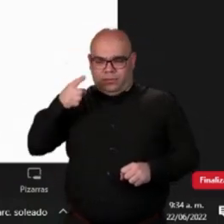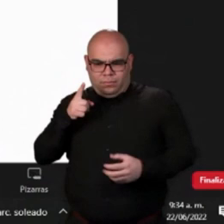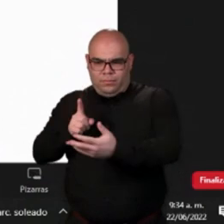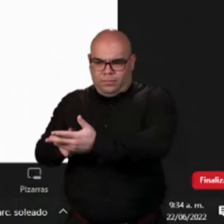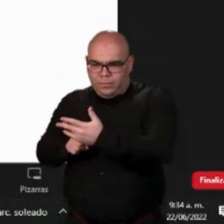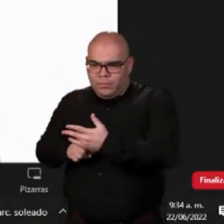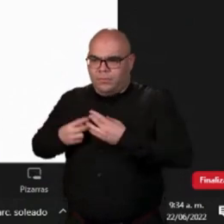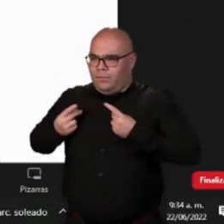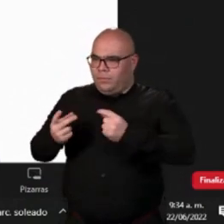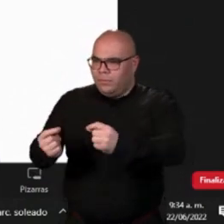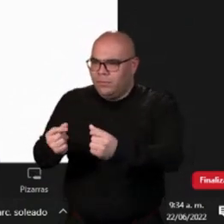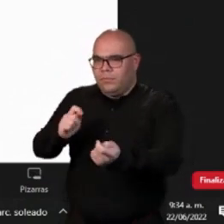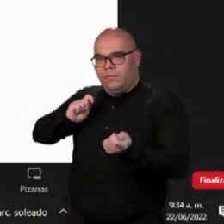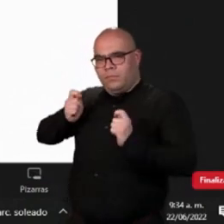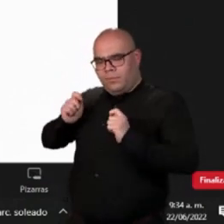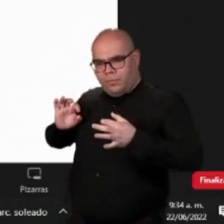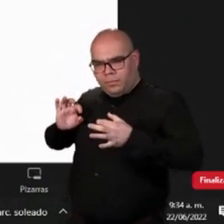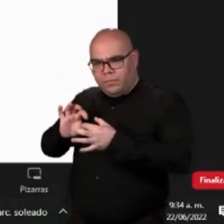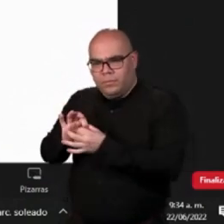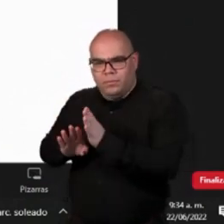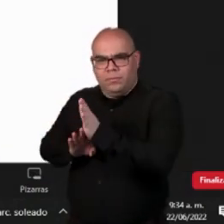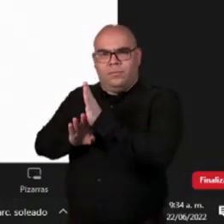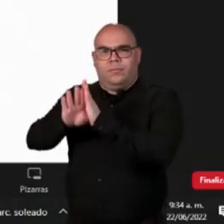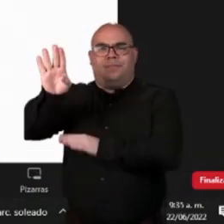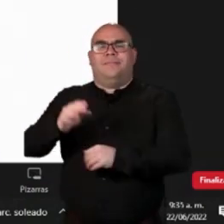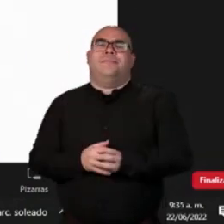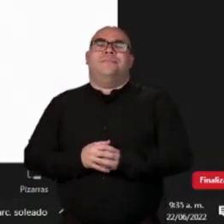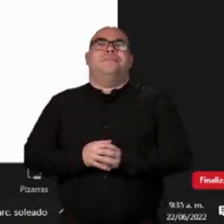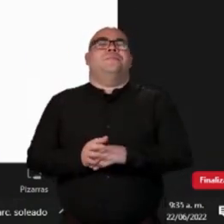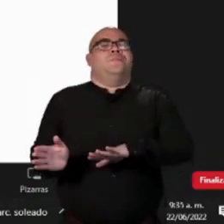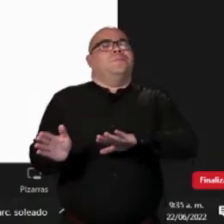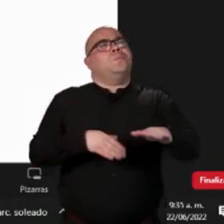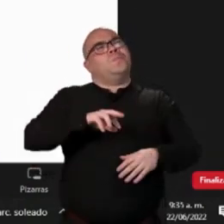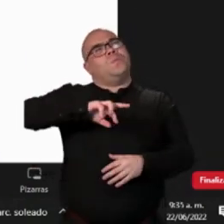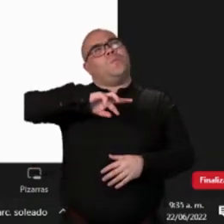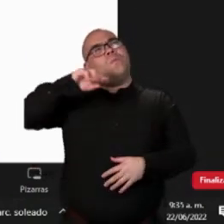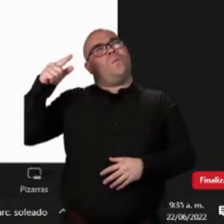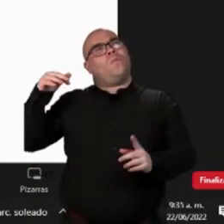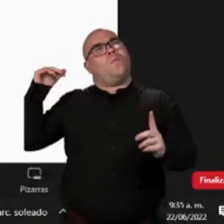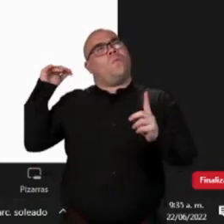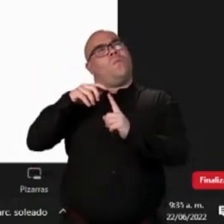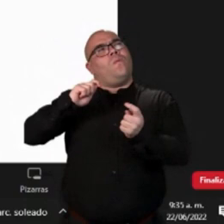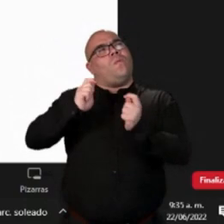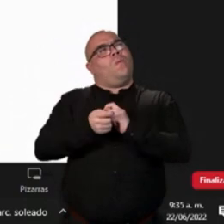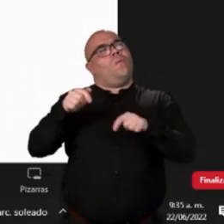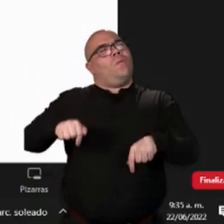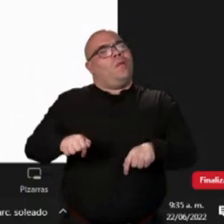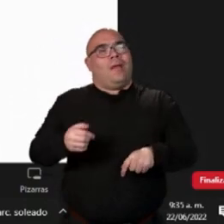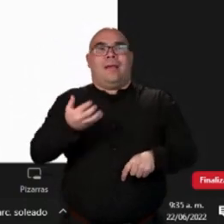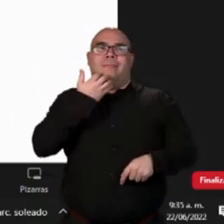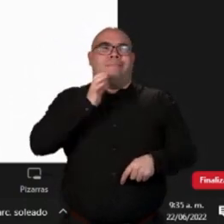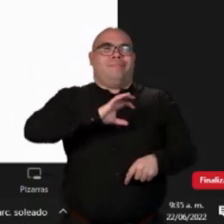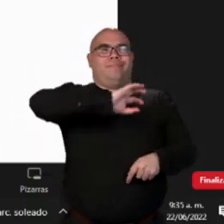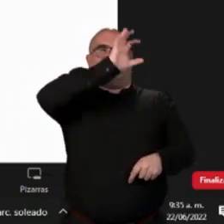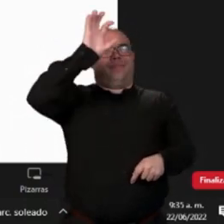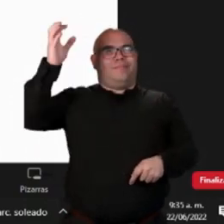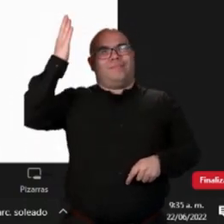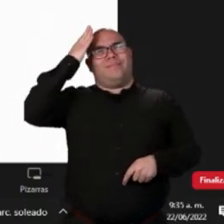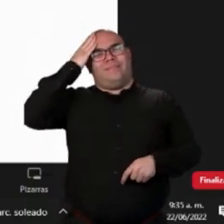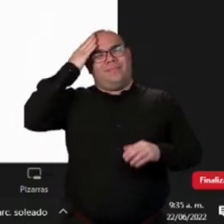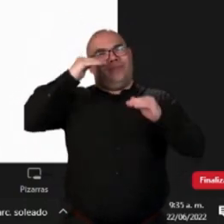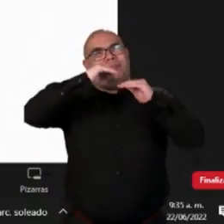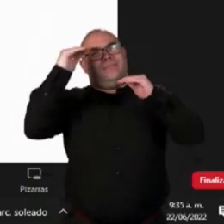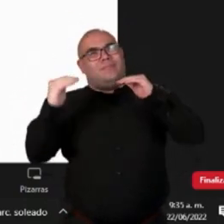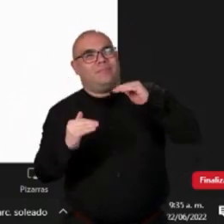eficiencia. Otra fuerza de cambio también es que en nuestros países tenemos grandes inequidades, diferencias